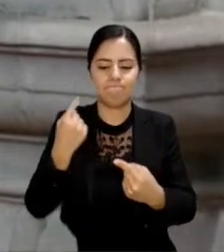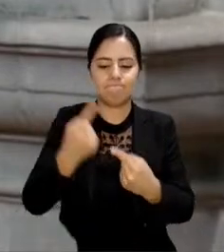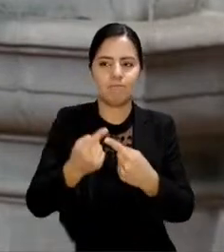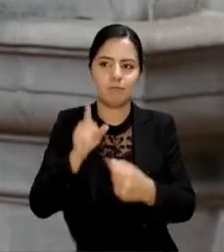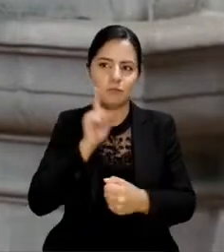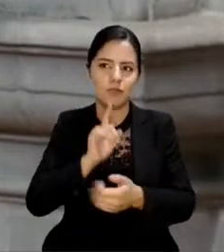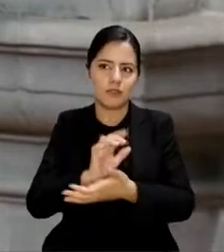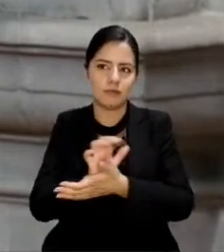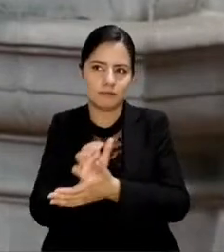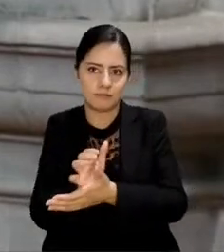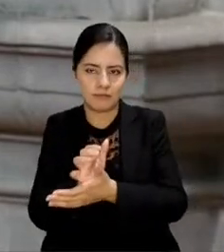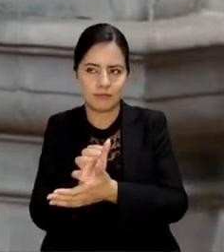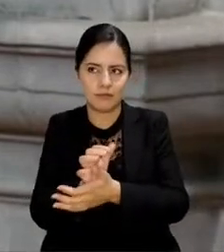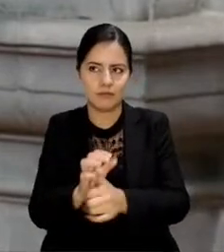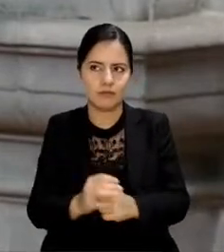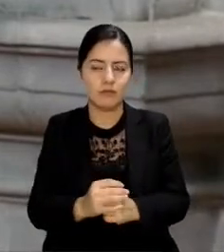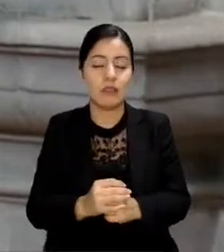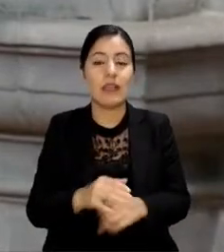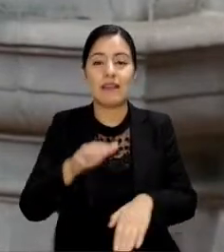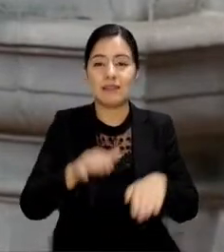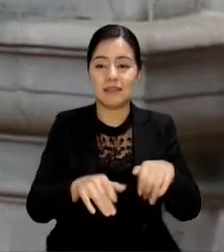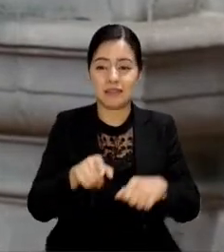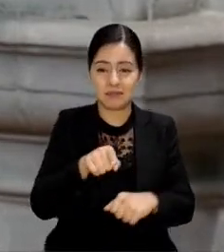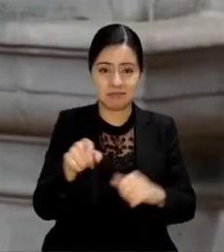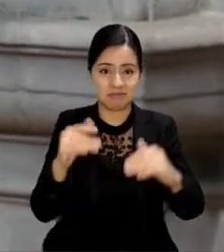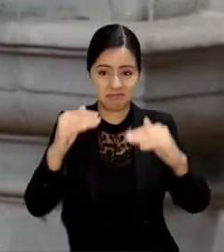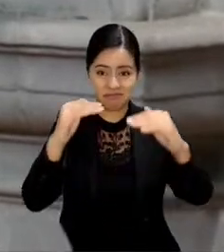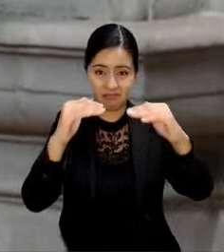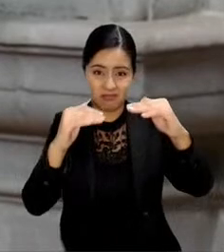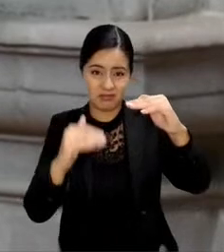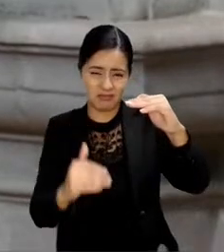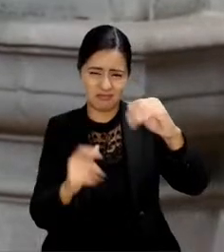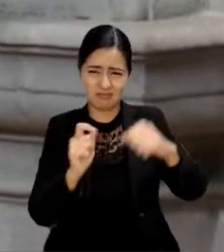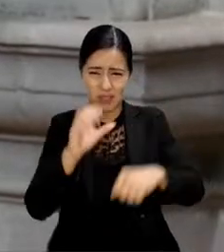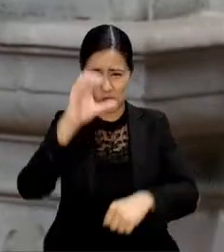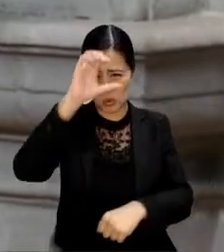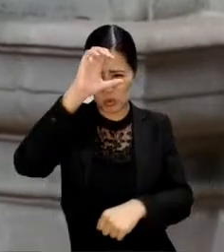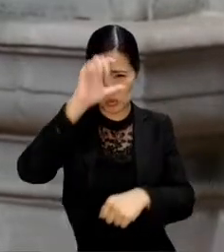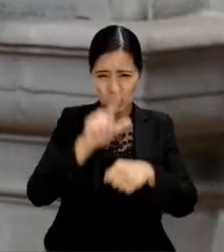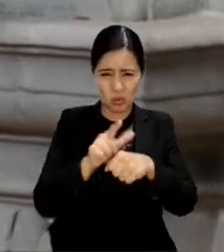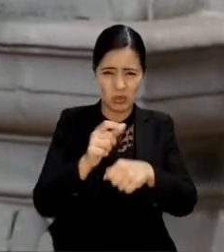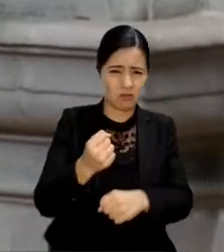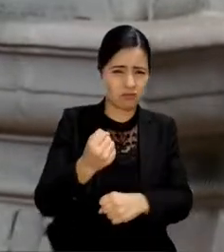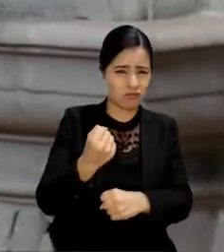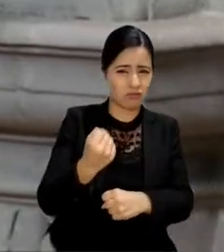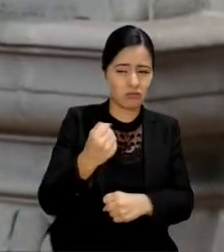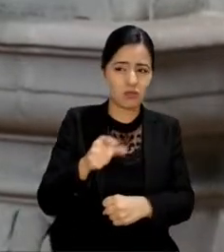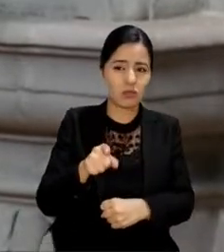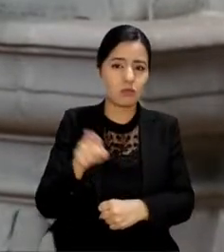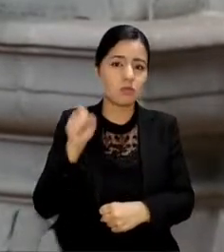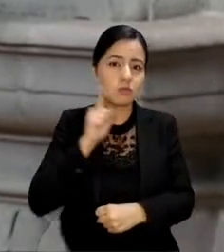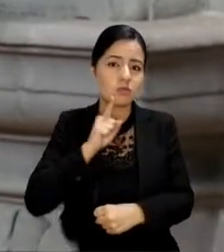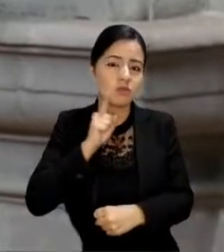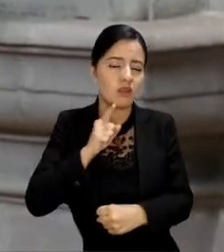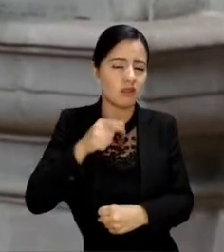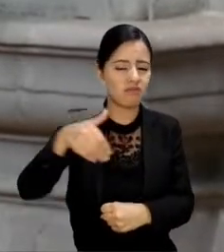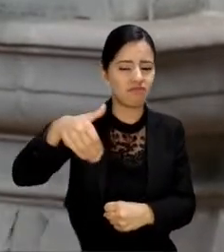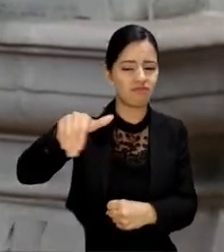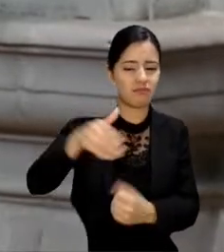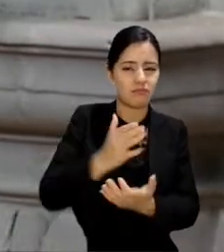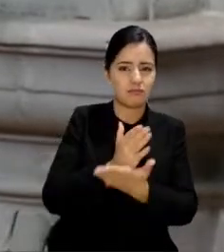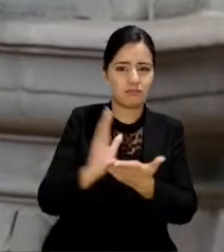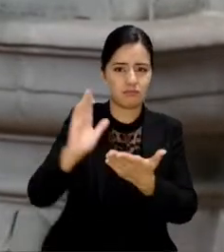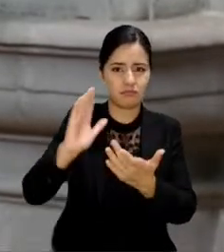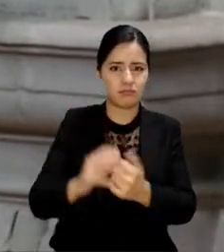y estructuralmente a las mujeres. Desigualdades que tienen raíces encarnadas en una cultura que ha mantenido a las mujeres lejos de la esfera